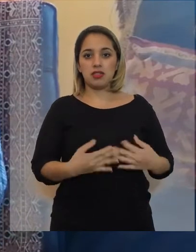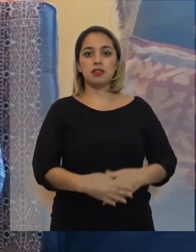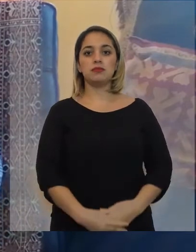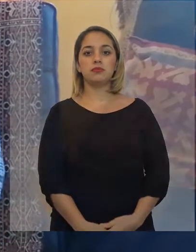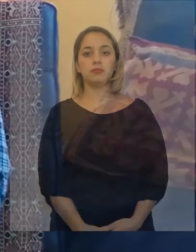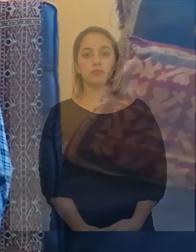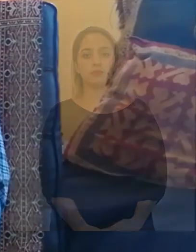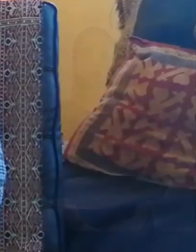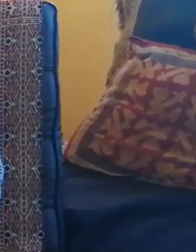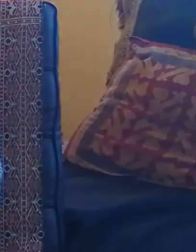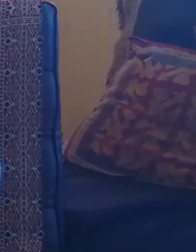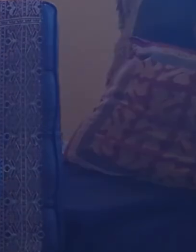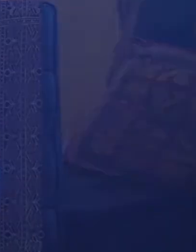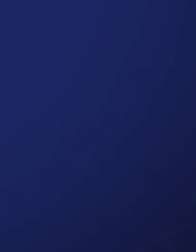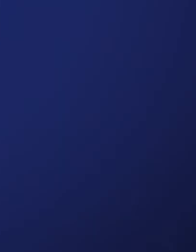¡Gracias!